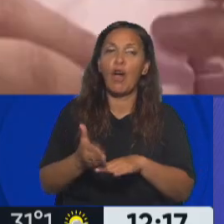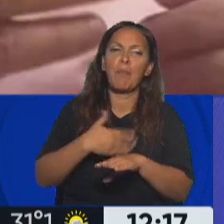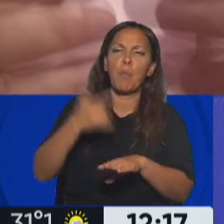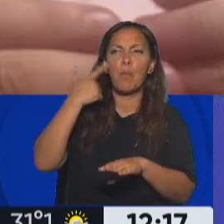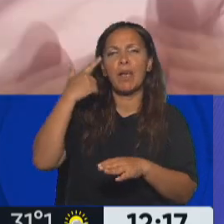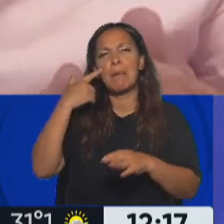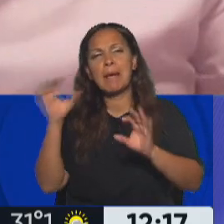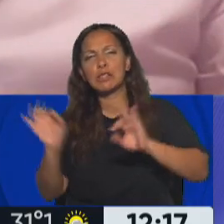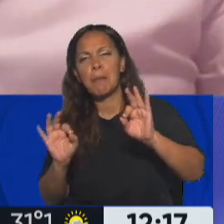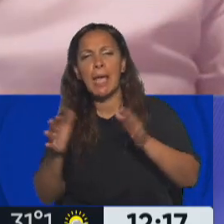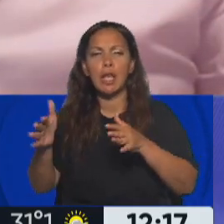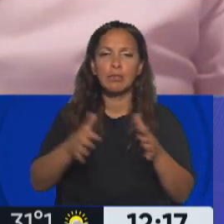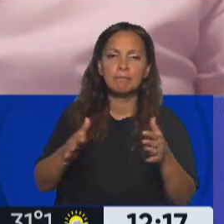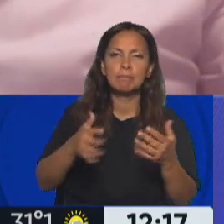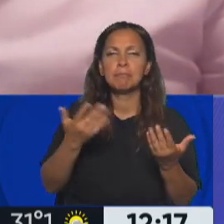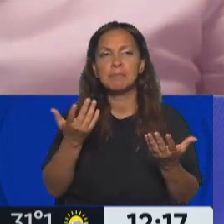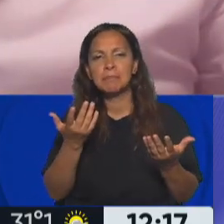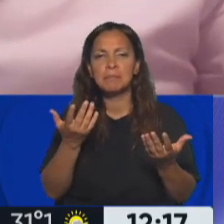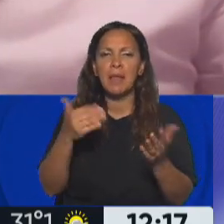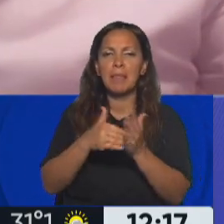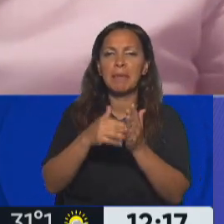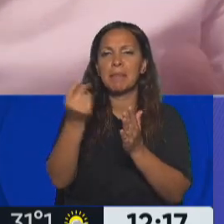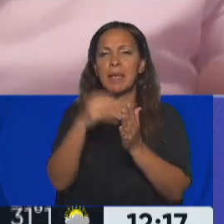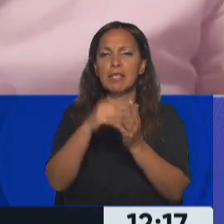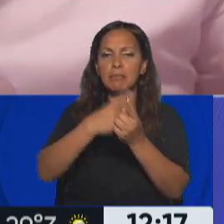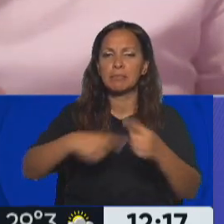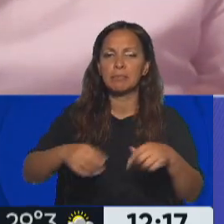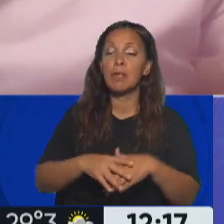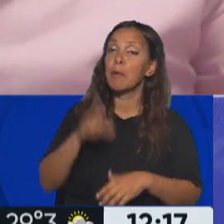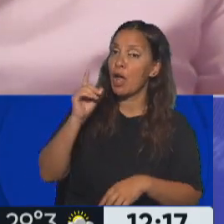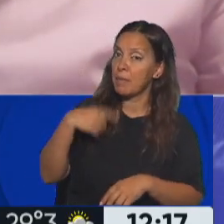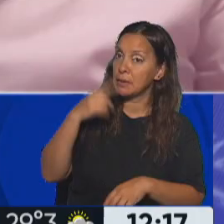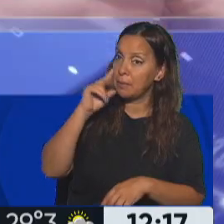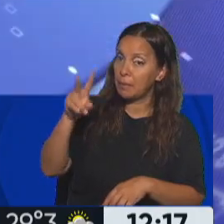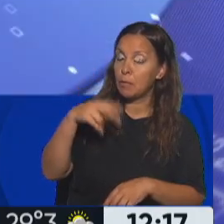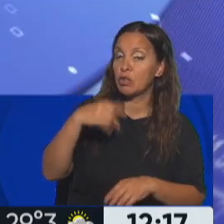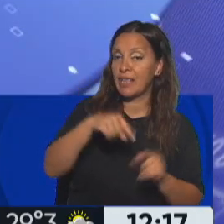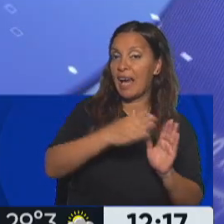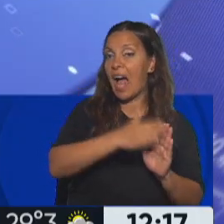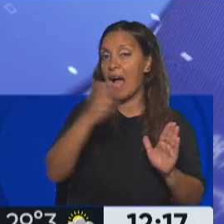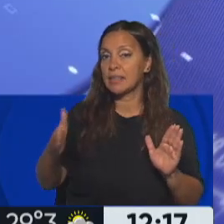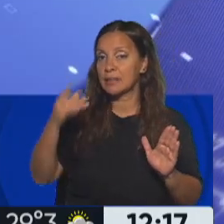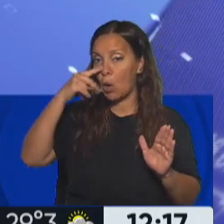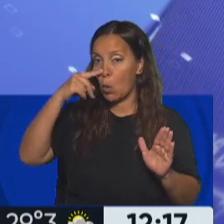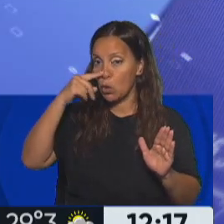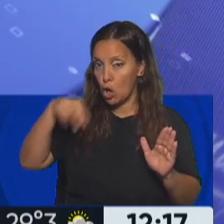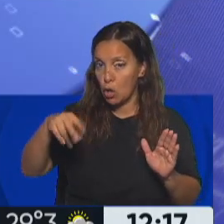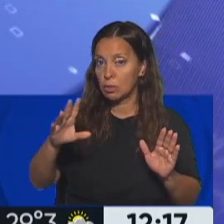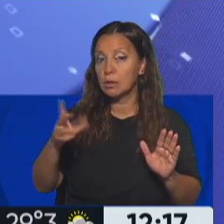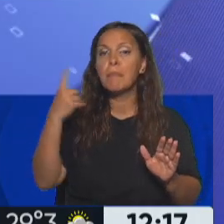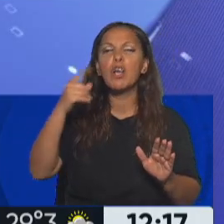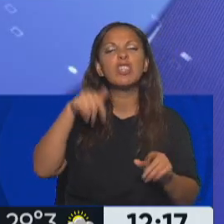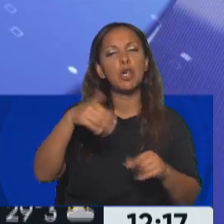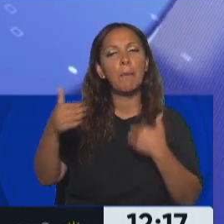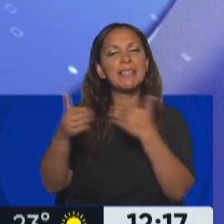de mejoramiento en la pizarra. Imaginamos además a la mesa de enlace trabajando de acá al mes de junio para estirar un poquito más el tiempo, pero eso lo vamos a hablar